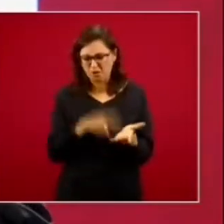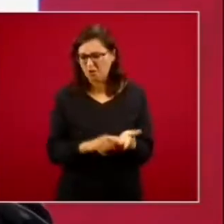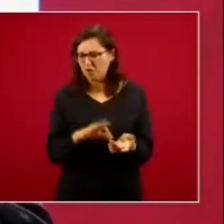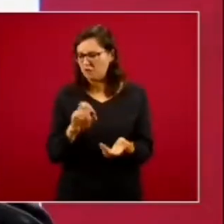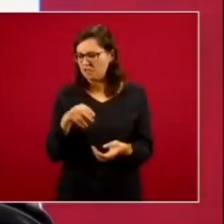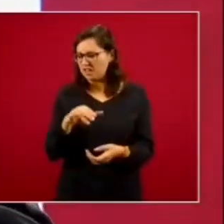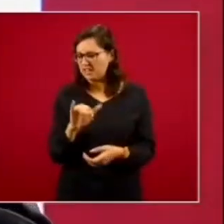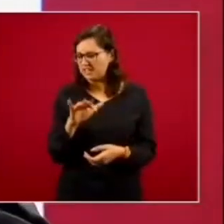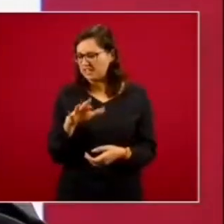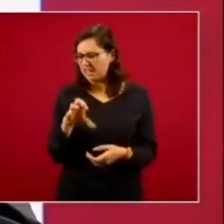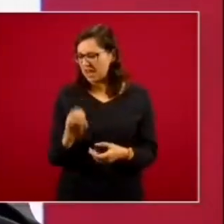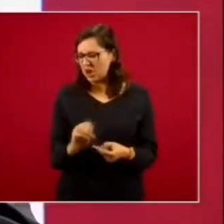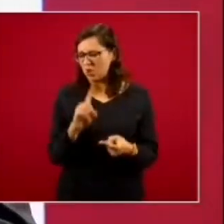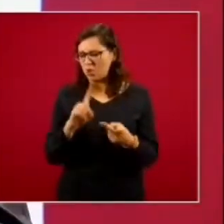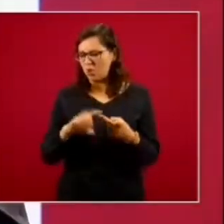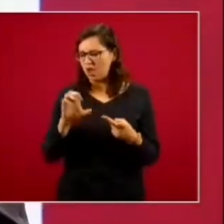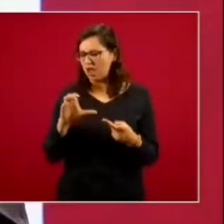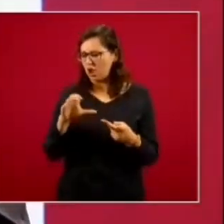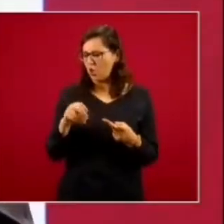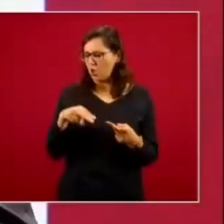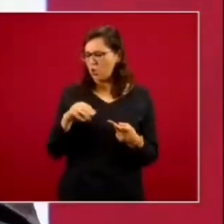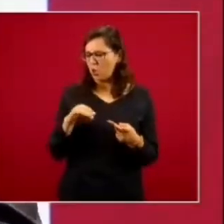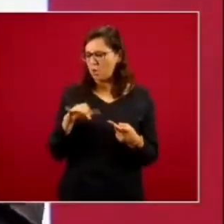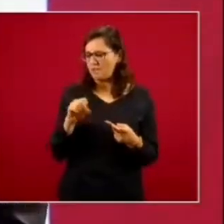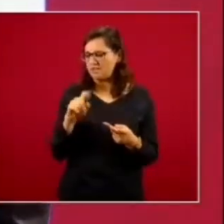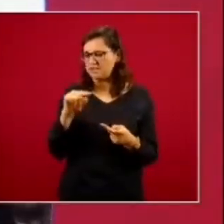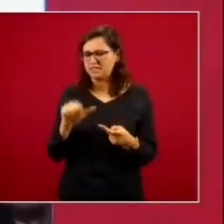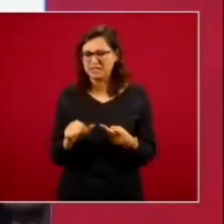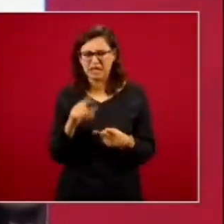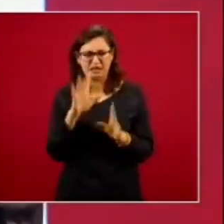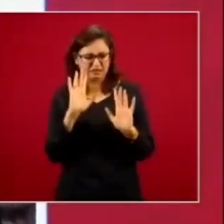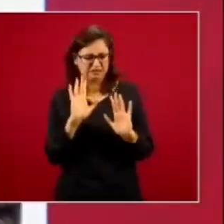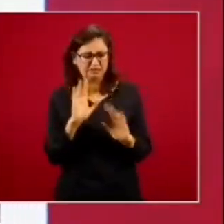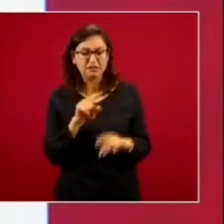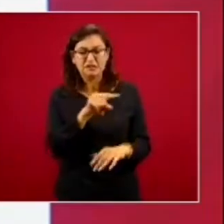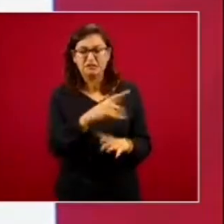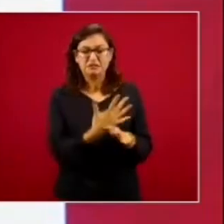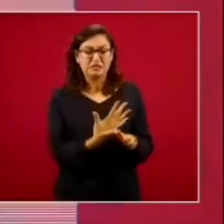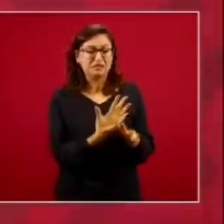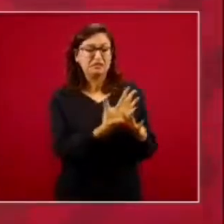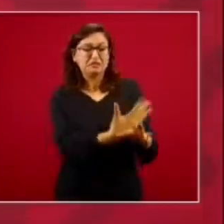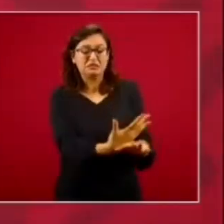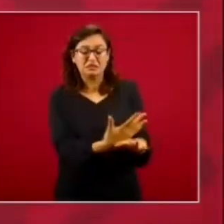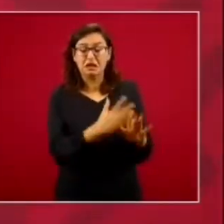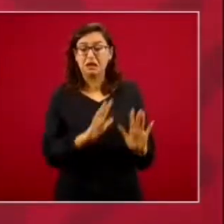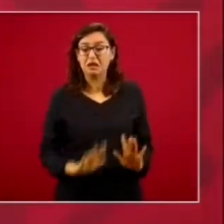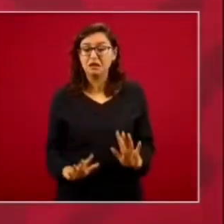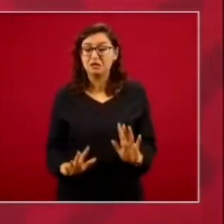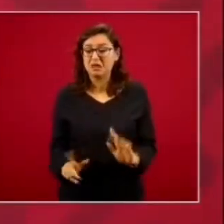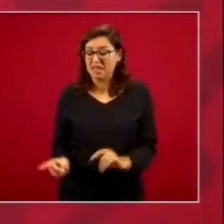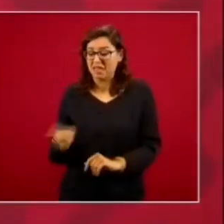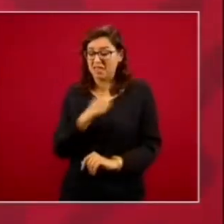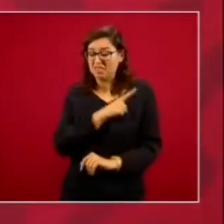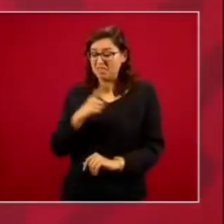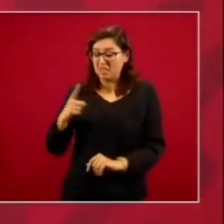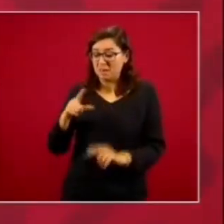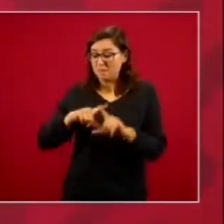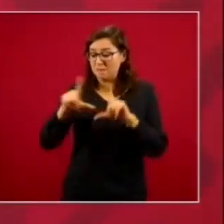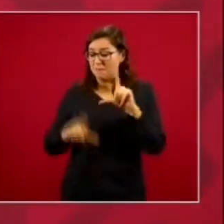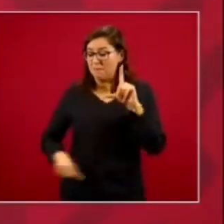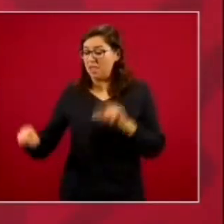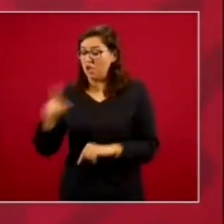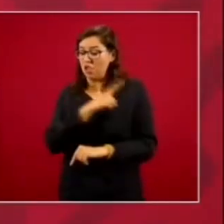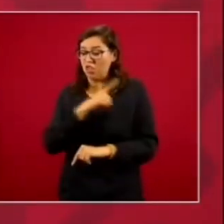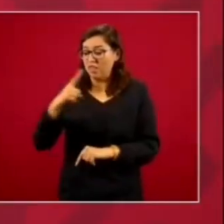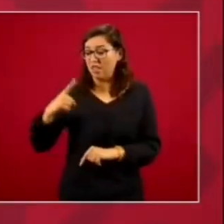El Economista, que habla de que la deuda se puede ir al 70% del Producto